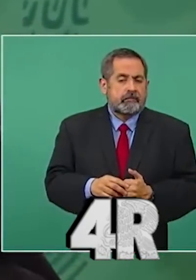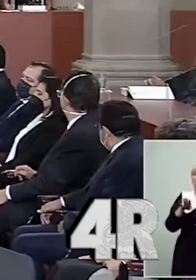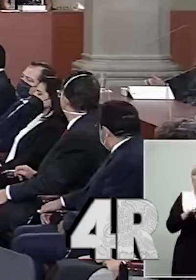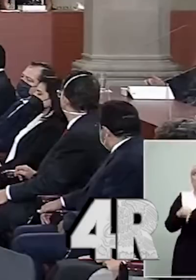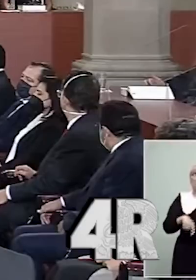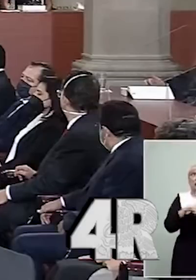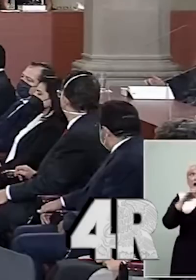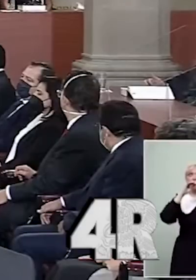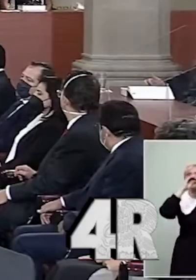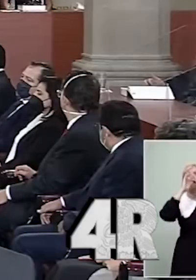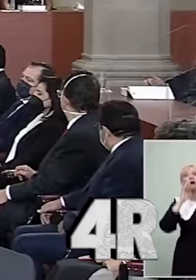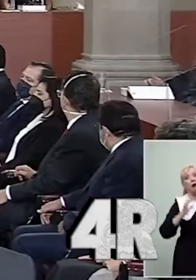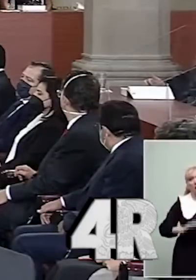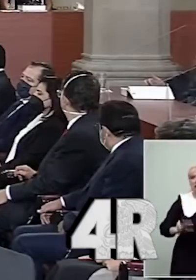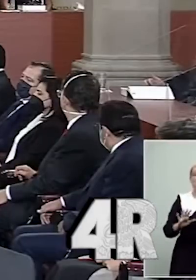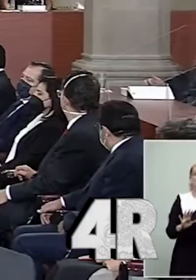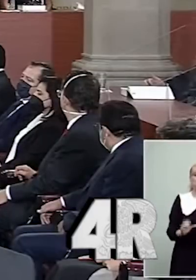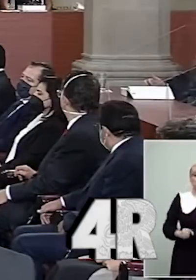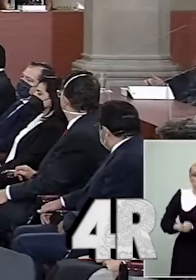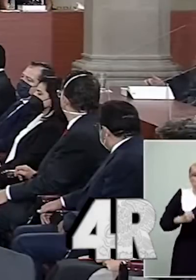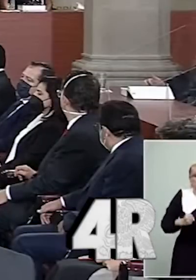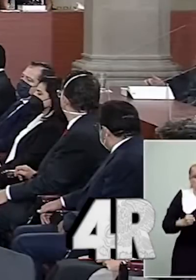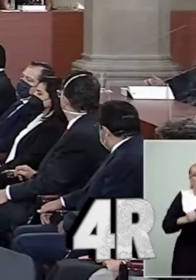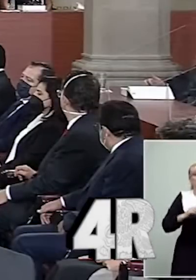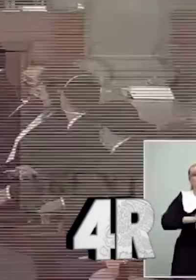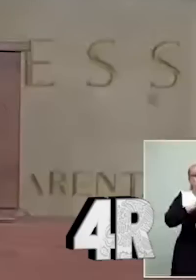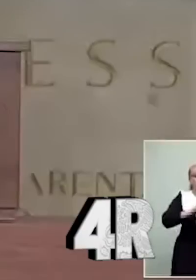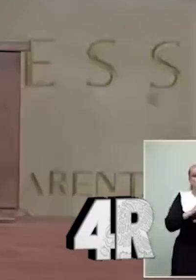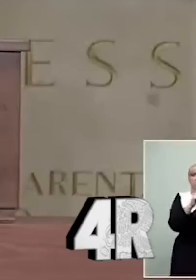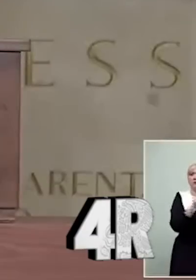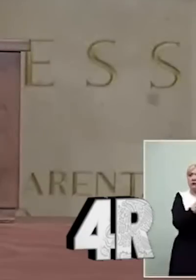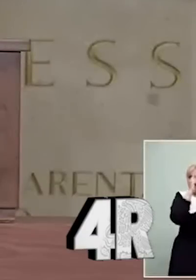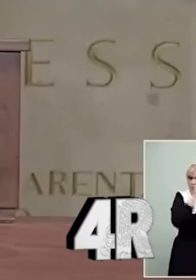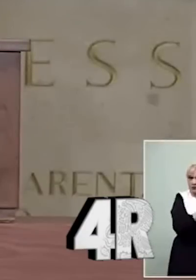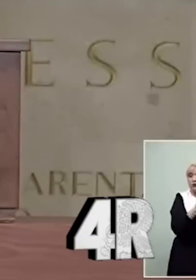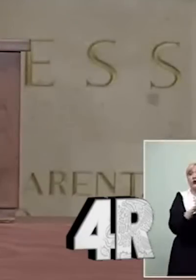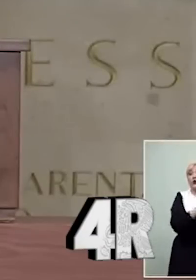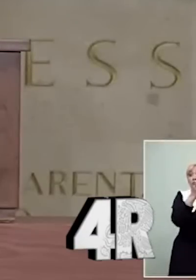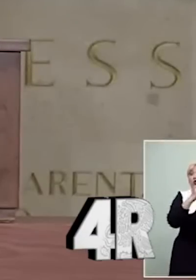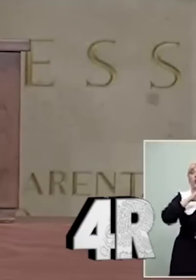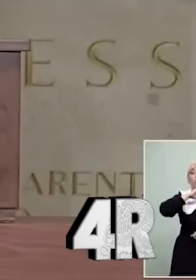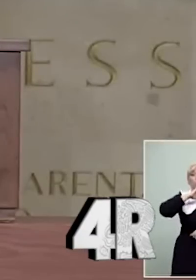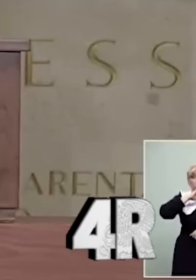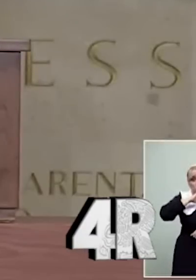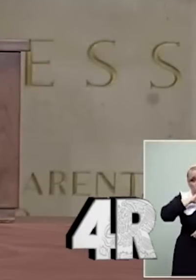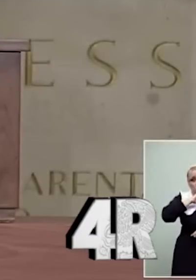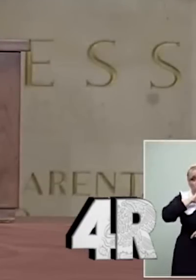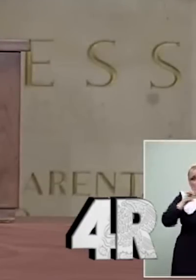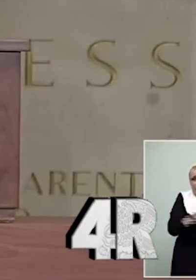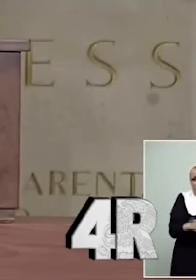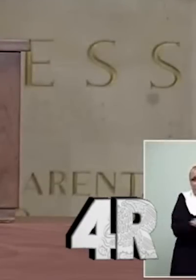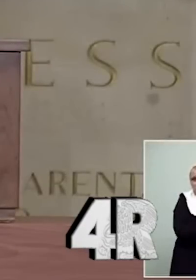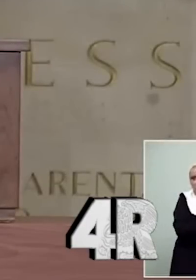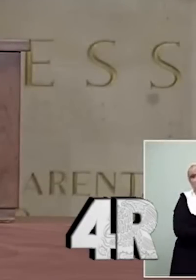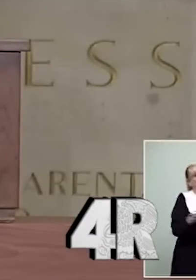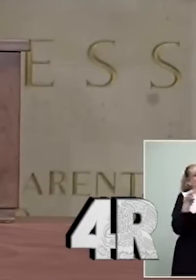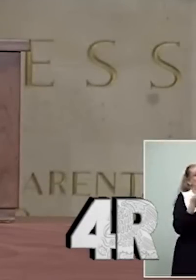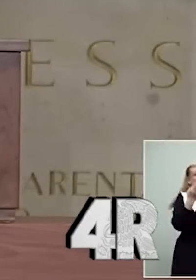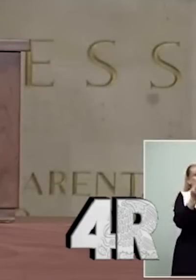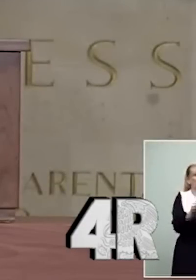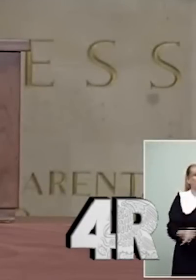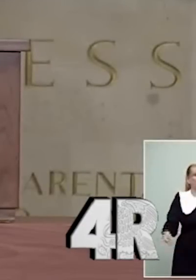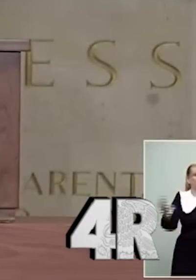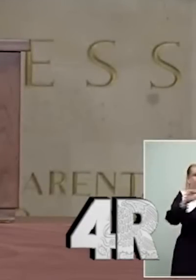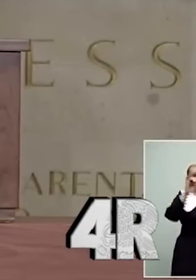Manuel celebrando esta decisión de la Suprema Corte y por supuesto mandándoles un fuerte mensaje al INE y a